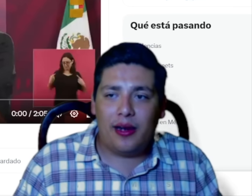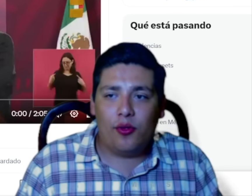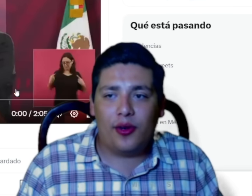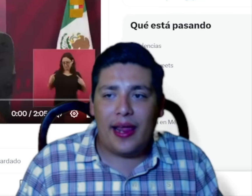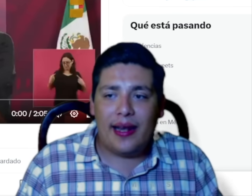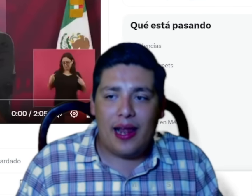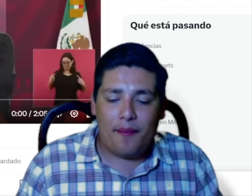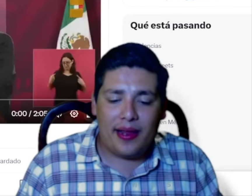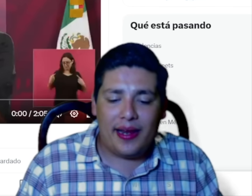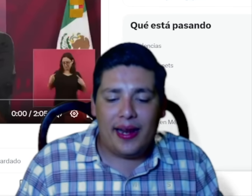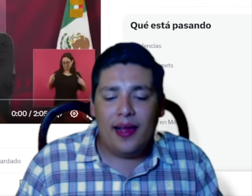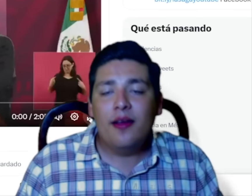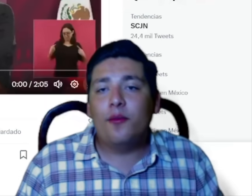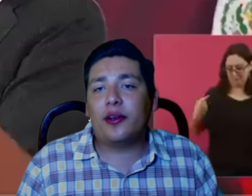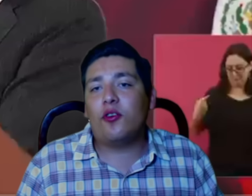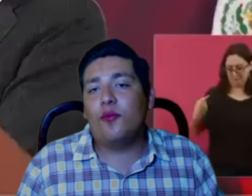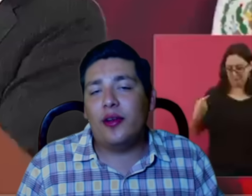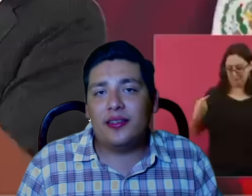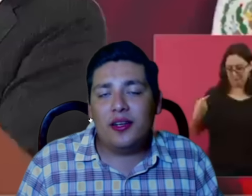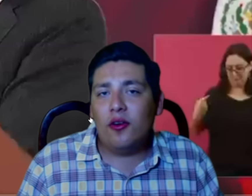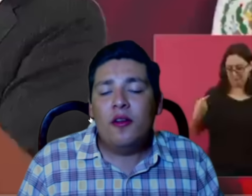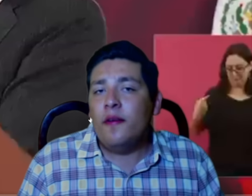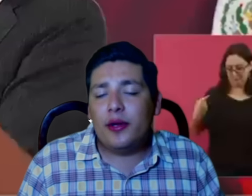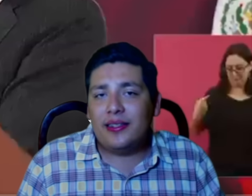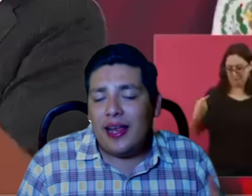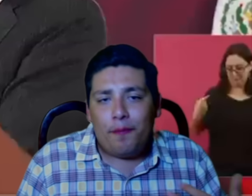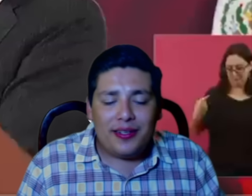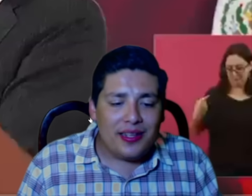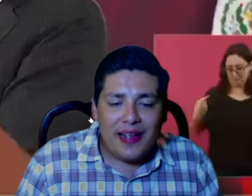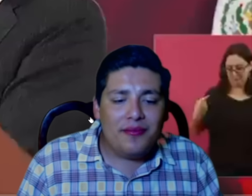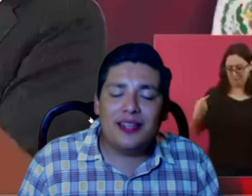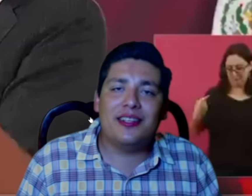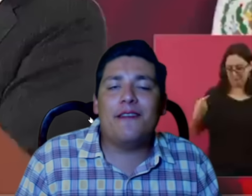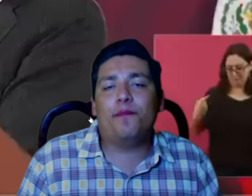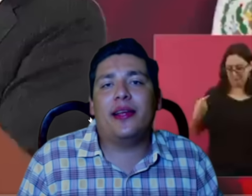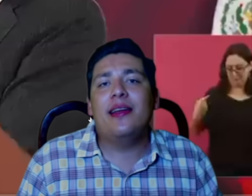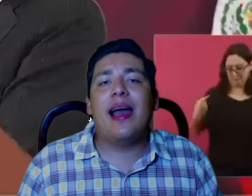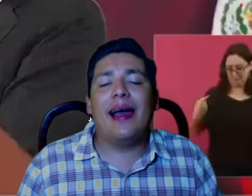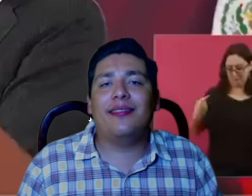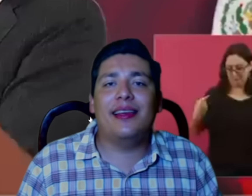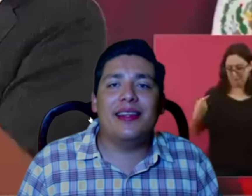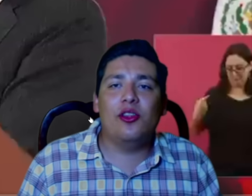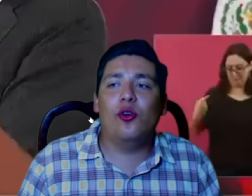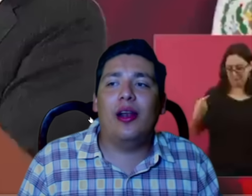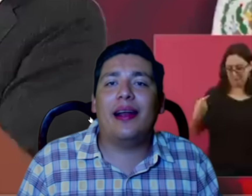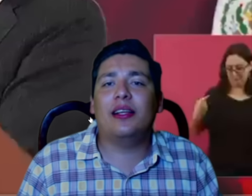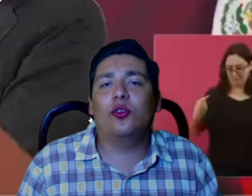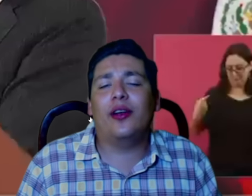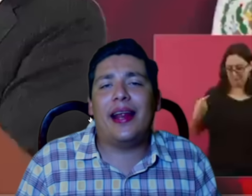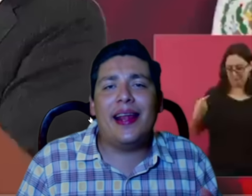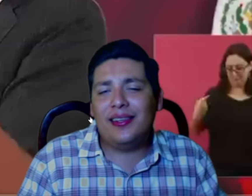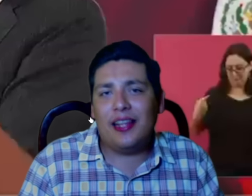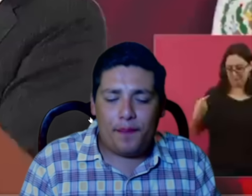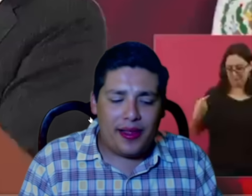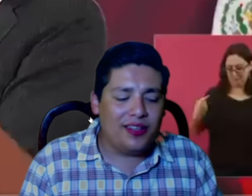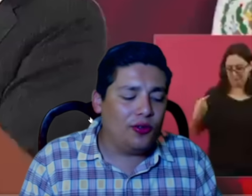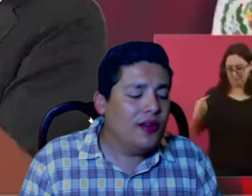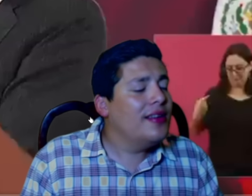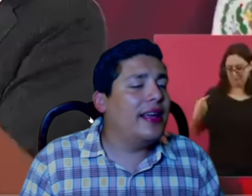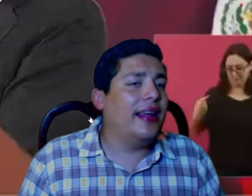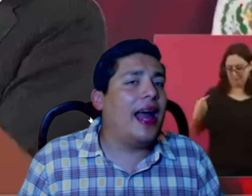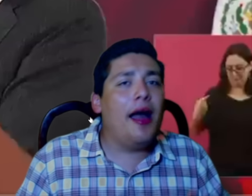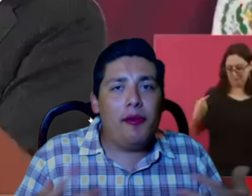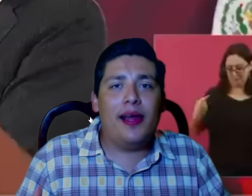López Obrador en la mañanera, porque como les digo, pues el presidente siempre ha tenido la razón. En este